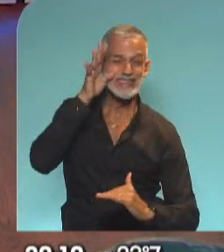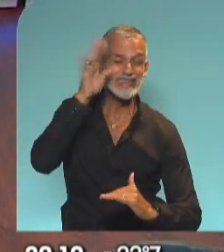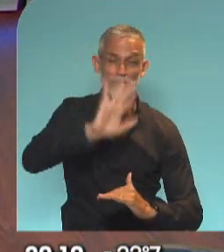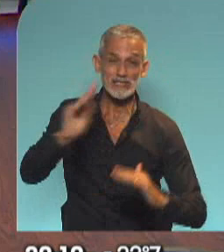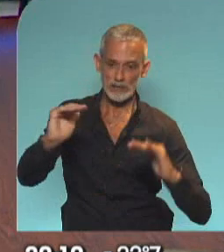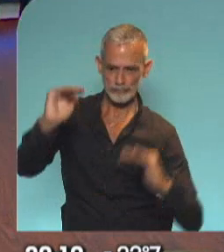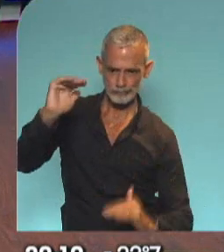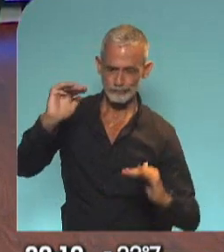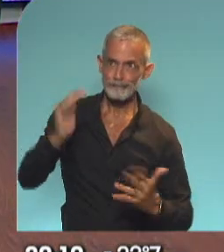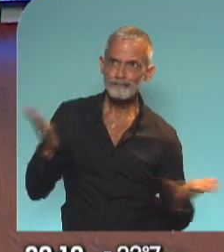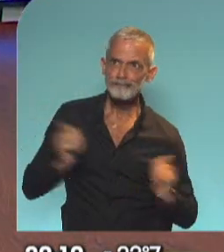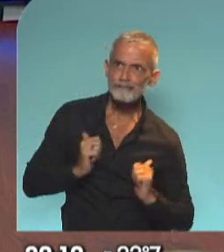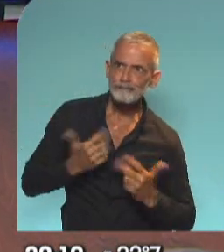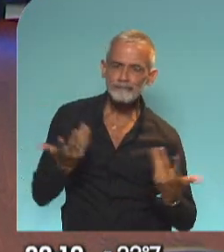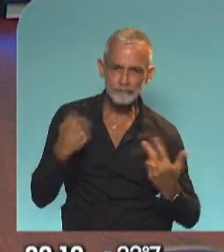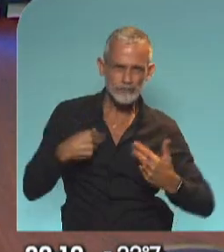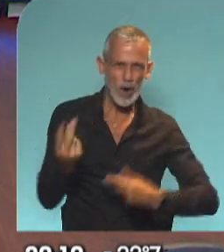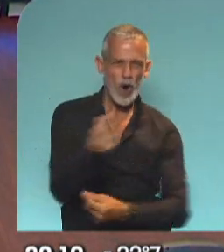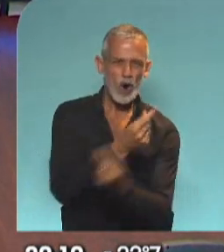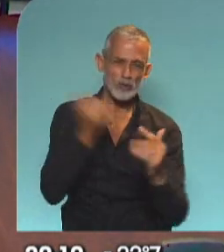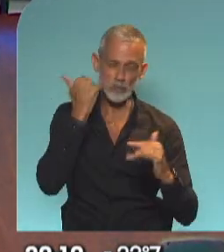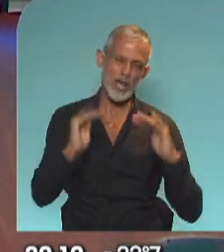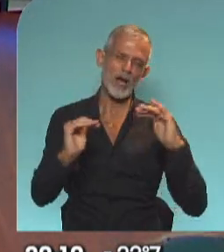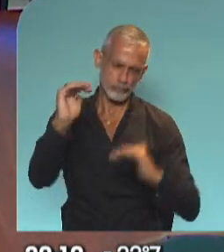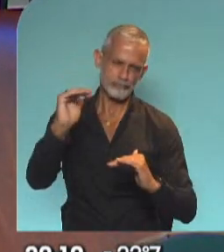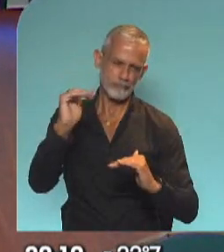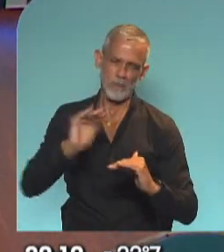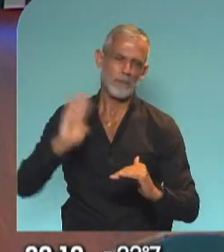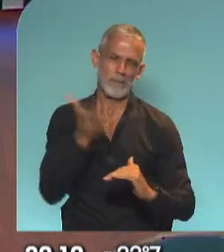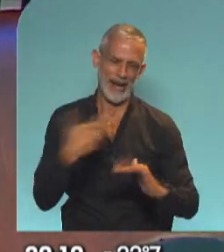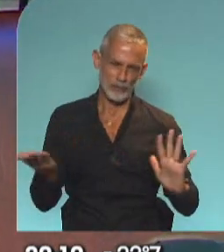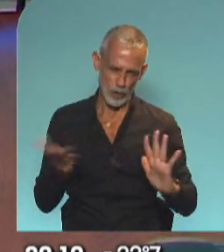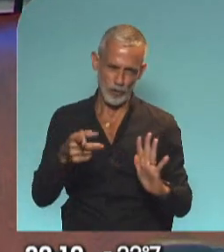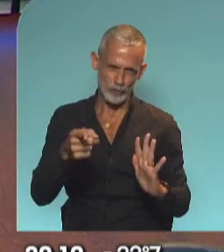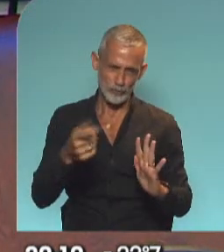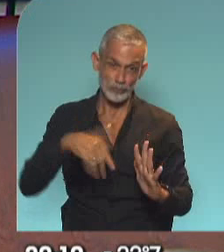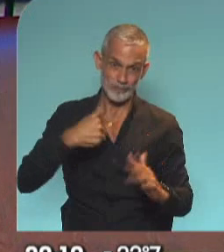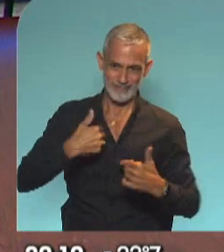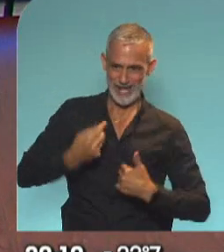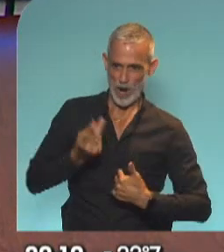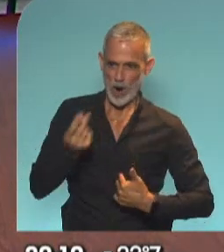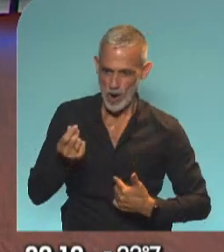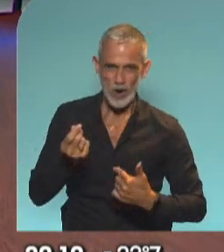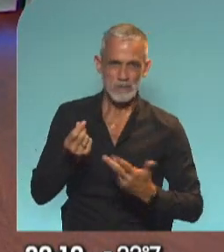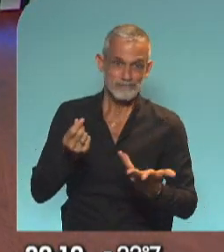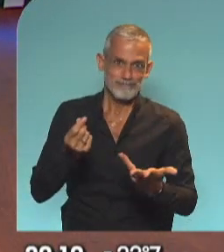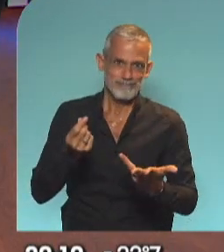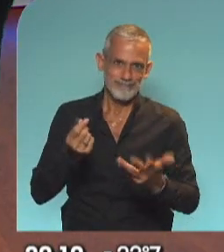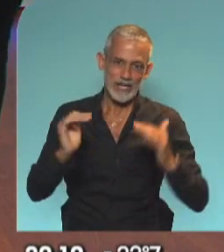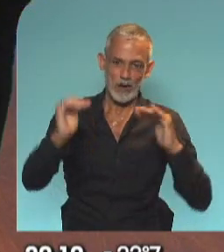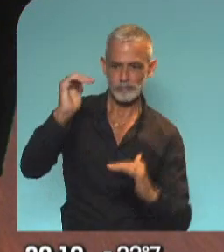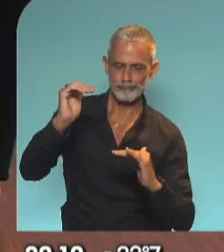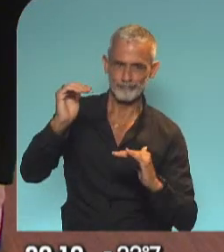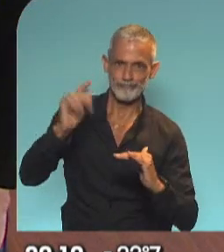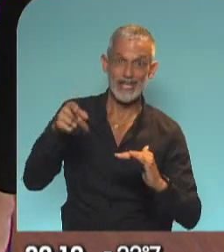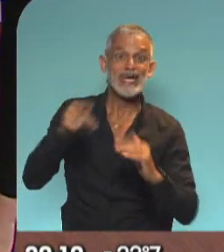significa esto? Ya en una relación de consumo es desigual para la parte que va a comprar, para el consumidor o consumidora, ese bien o servicio,